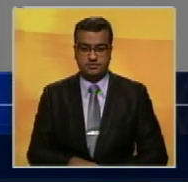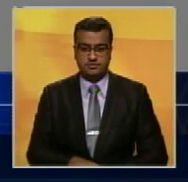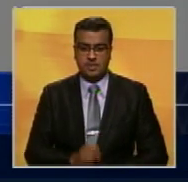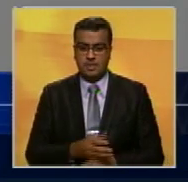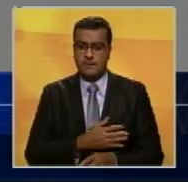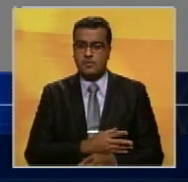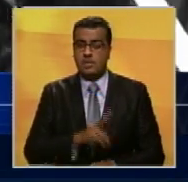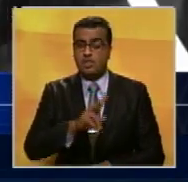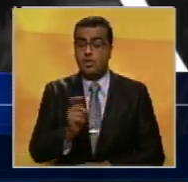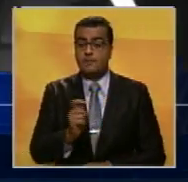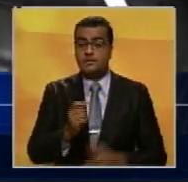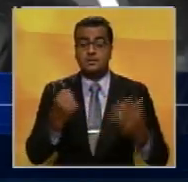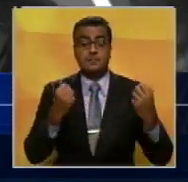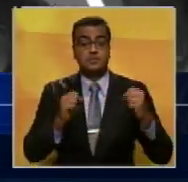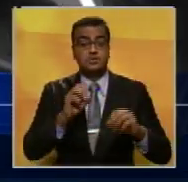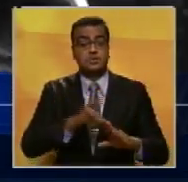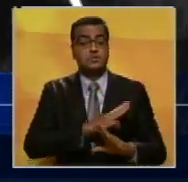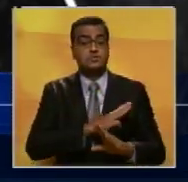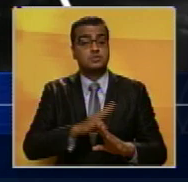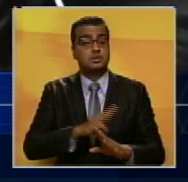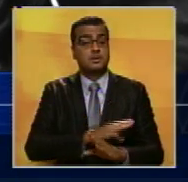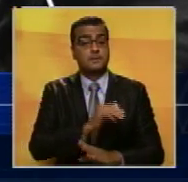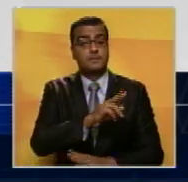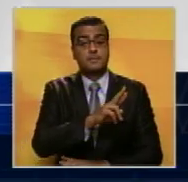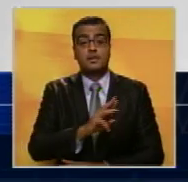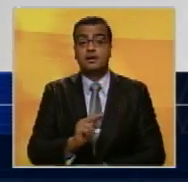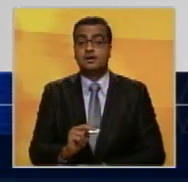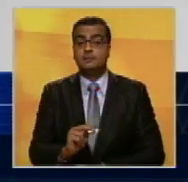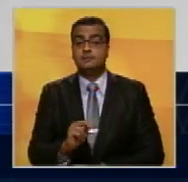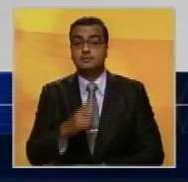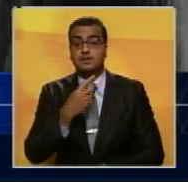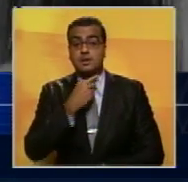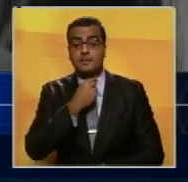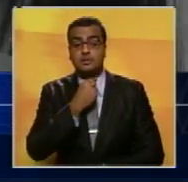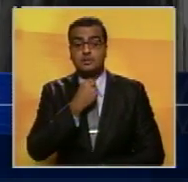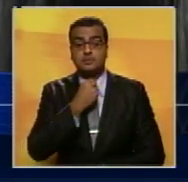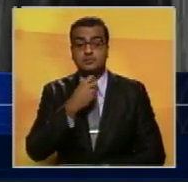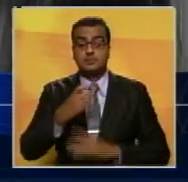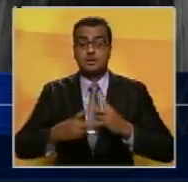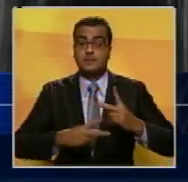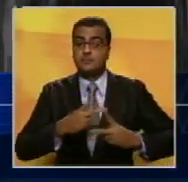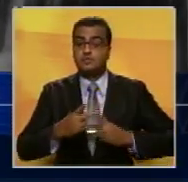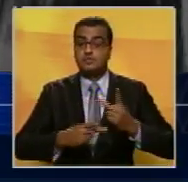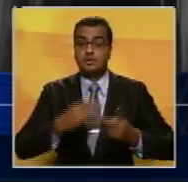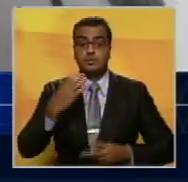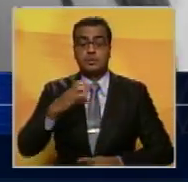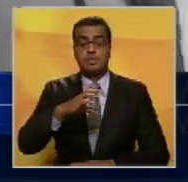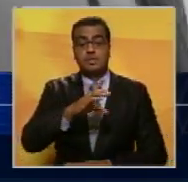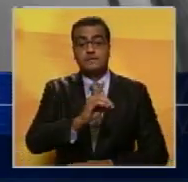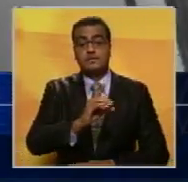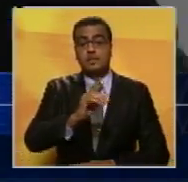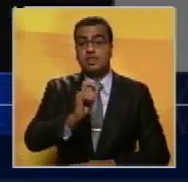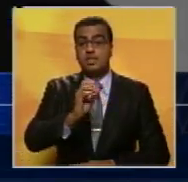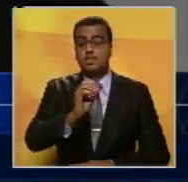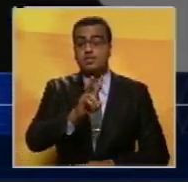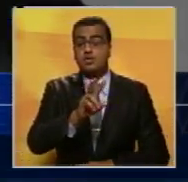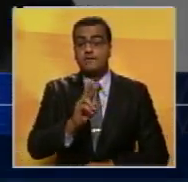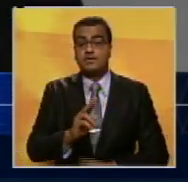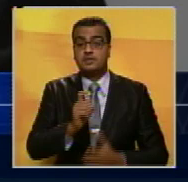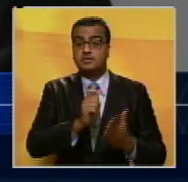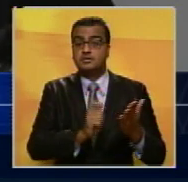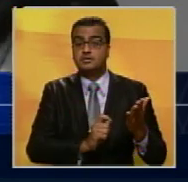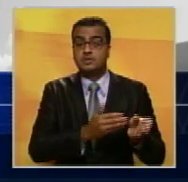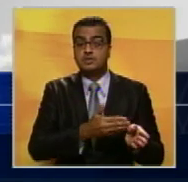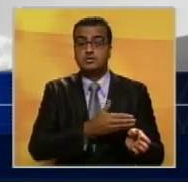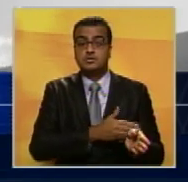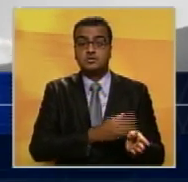Después de 2 meses de preparación musical, Arán de las Casas estrena Me Gusta, bajo la producción del colombiano David Tovar y letra del ex